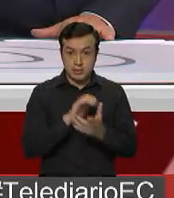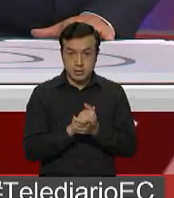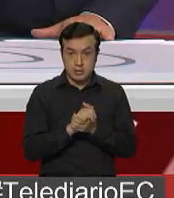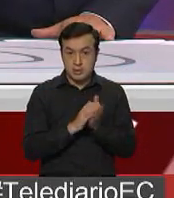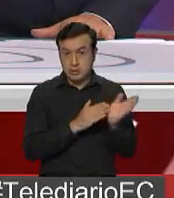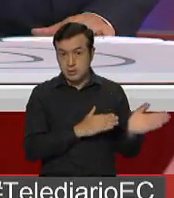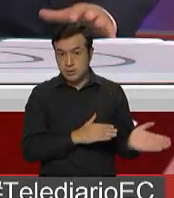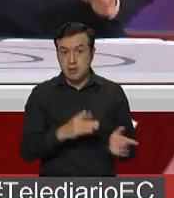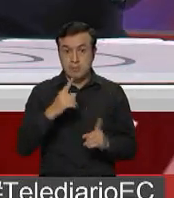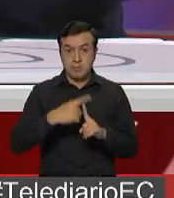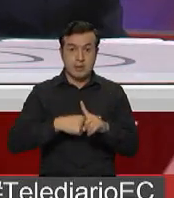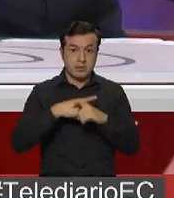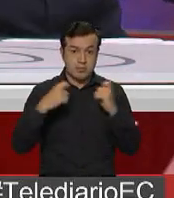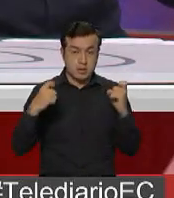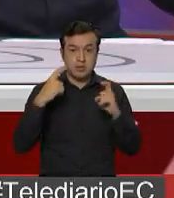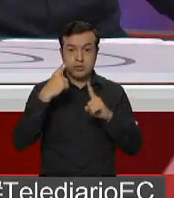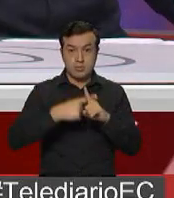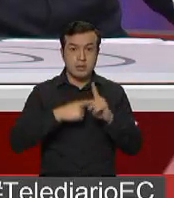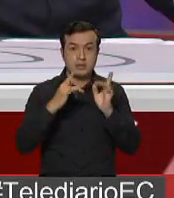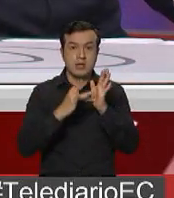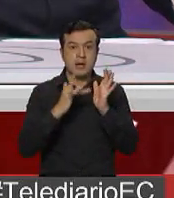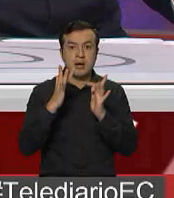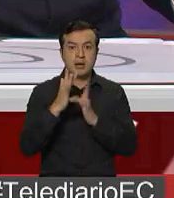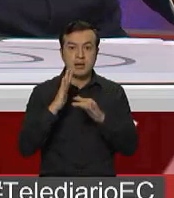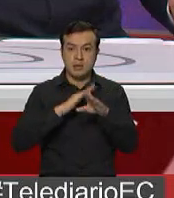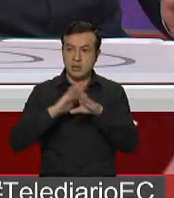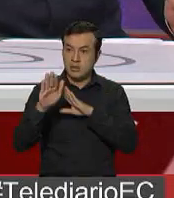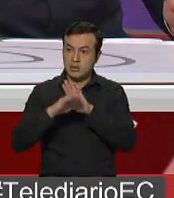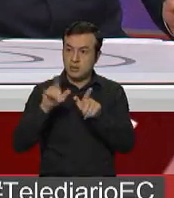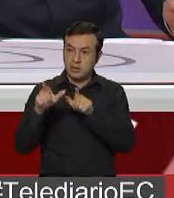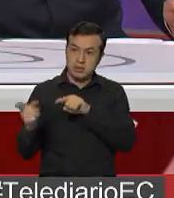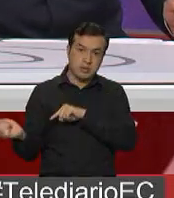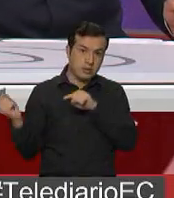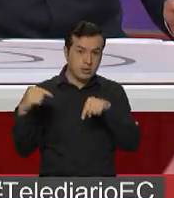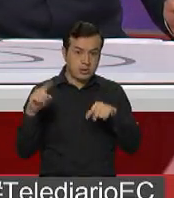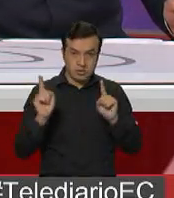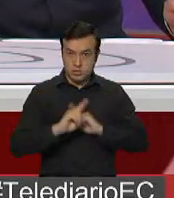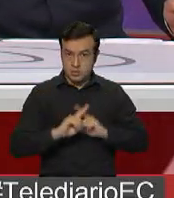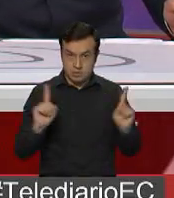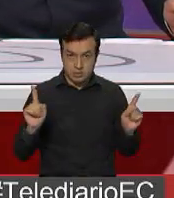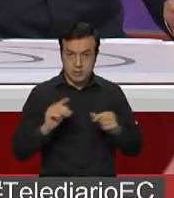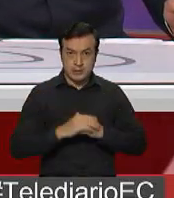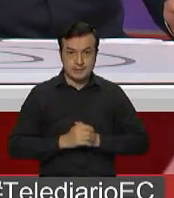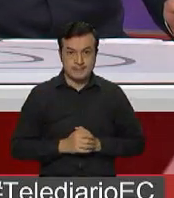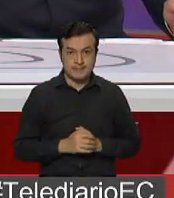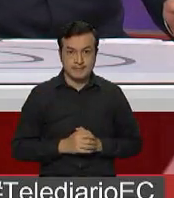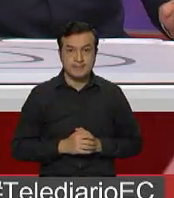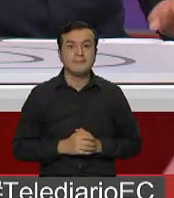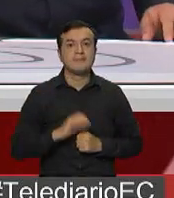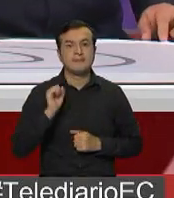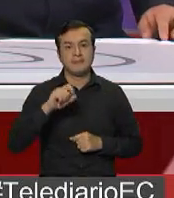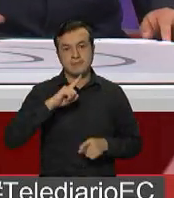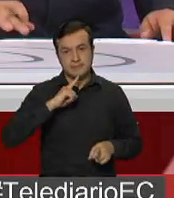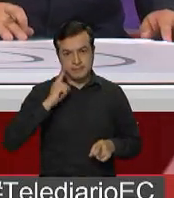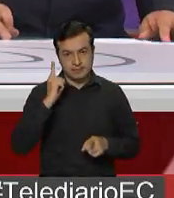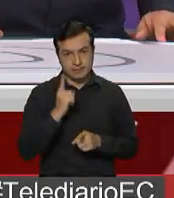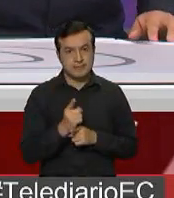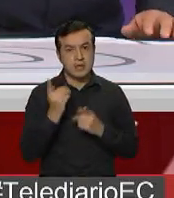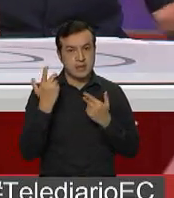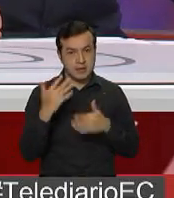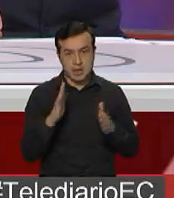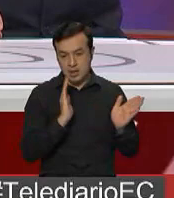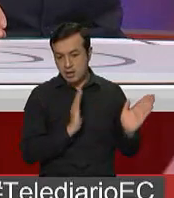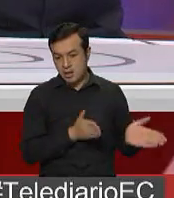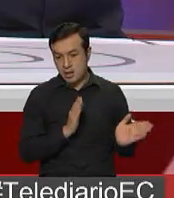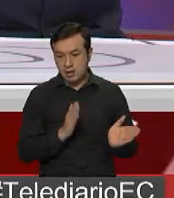están pendientes de marzo y abril, ¿no se permitirán los invitados para los matrimonios o sí? Así es, Fabricio. Nosotros hemos